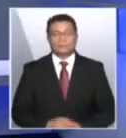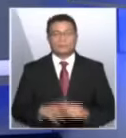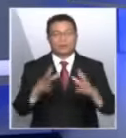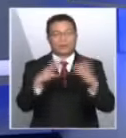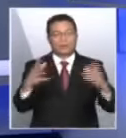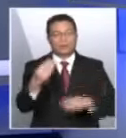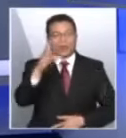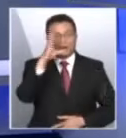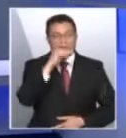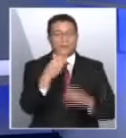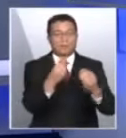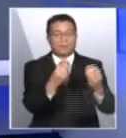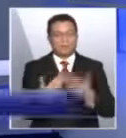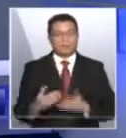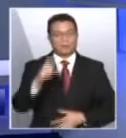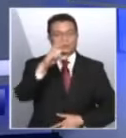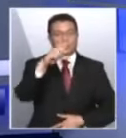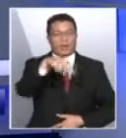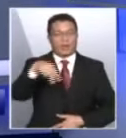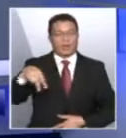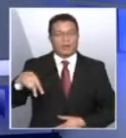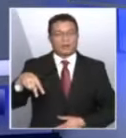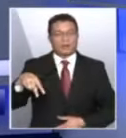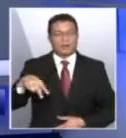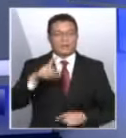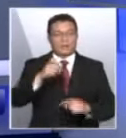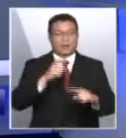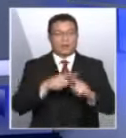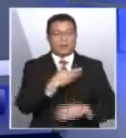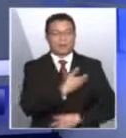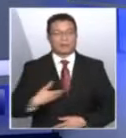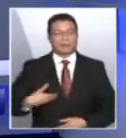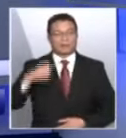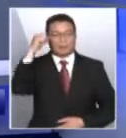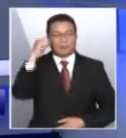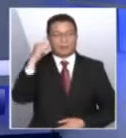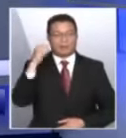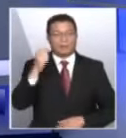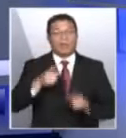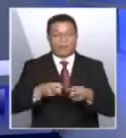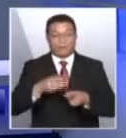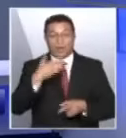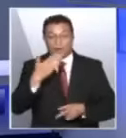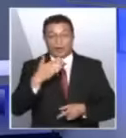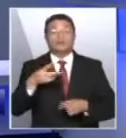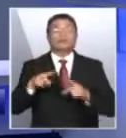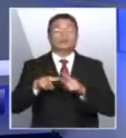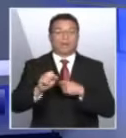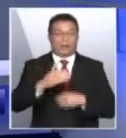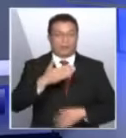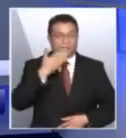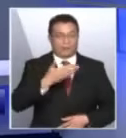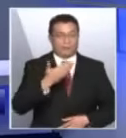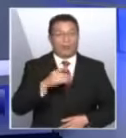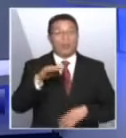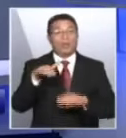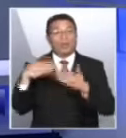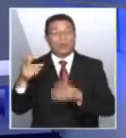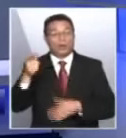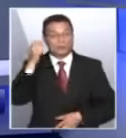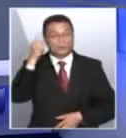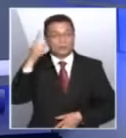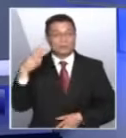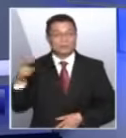Muy buenas noches. Bienvenidos a CNN Prime. El expresidente Piñera debía hablar y lo hizo. Esto después de que se supiera que